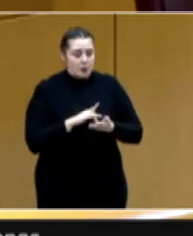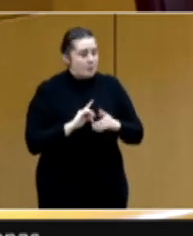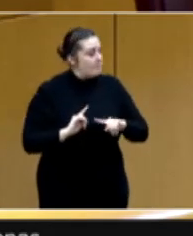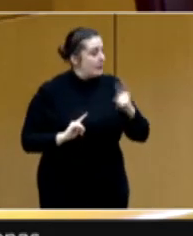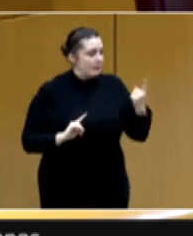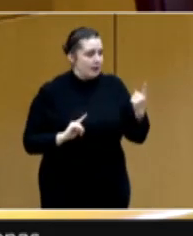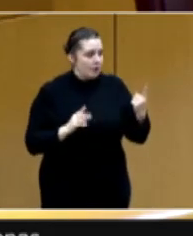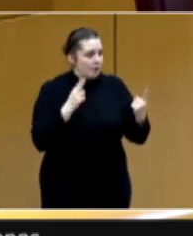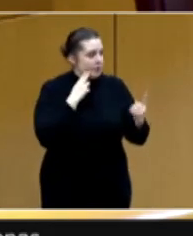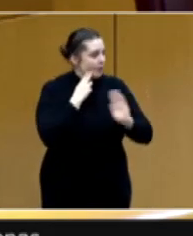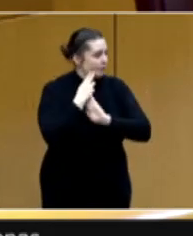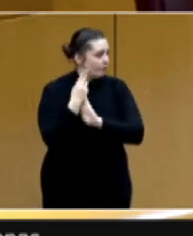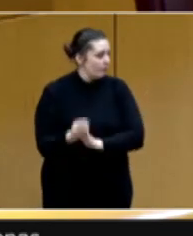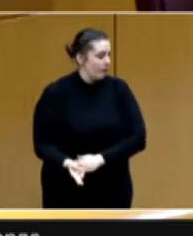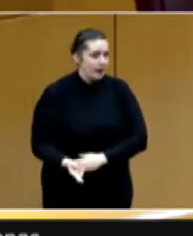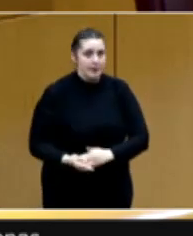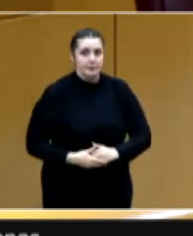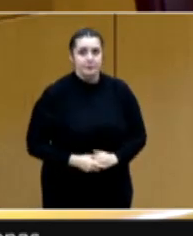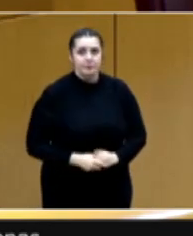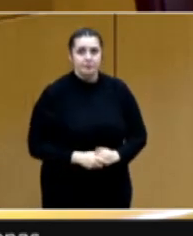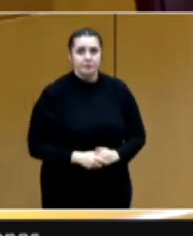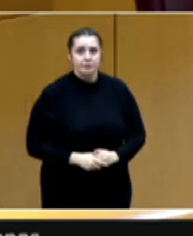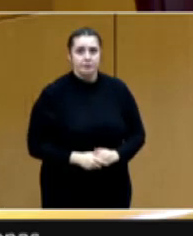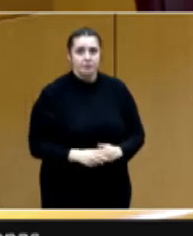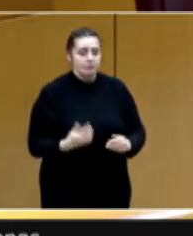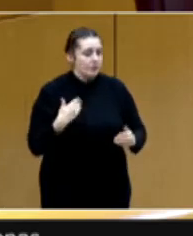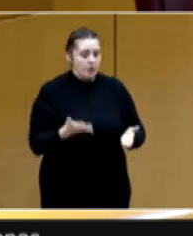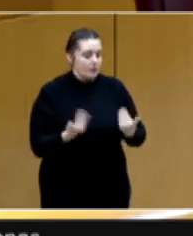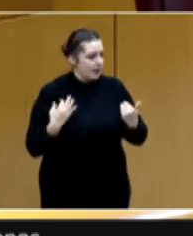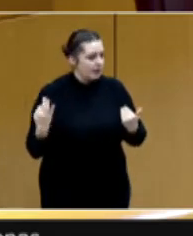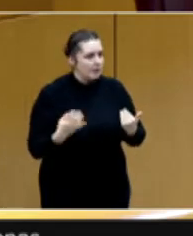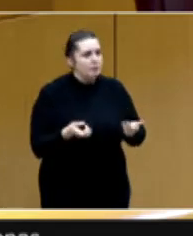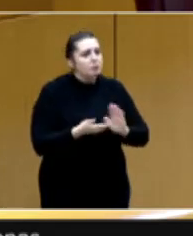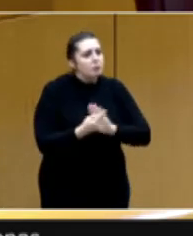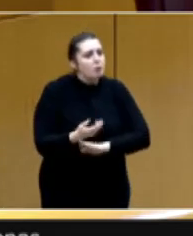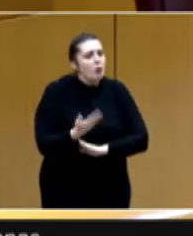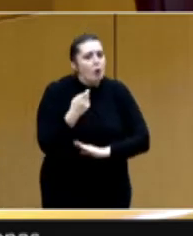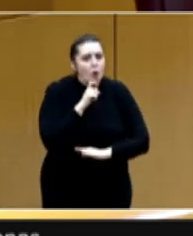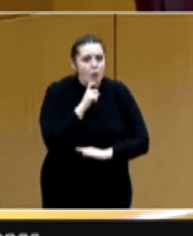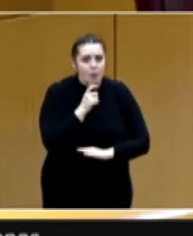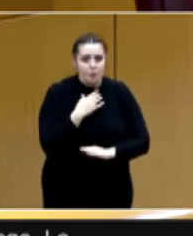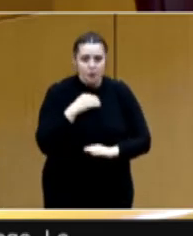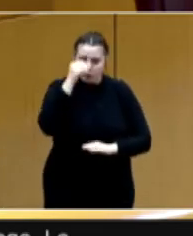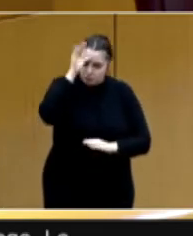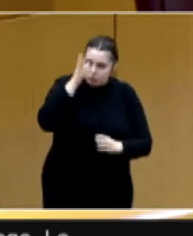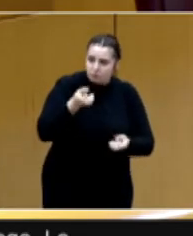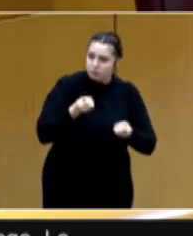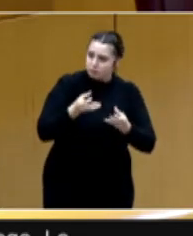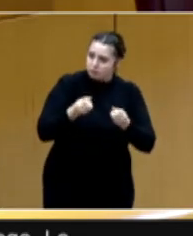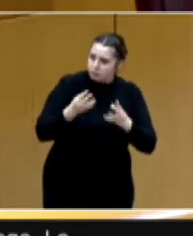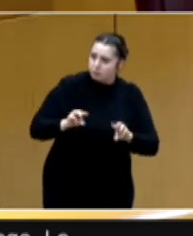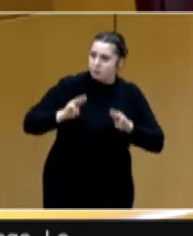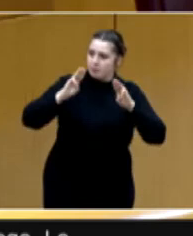paliar ese miedo esa intranquilidad Y ese desasosiego cómo con conocimiento con información con